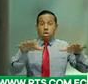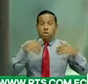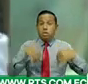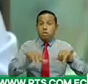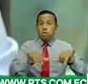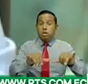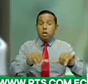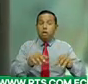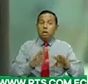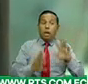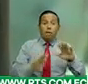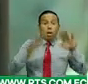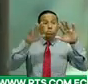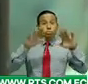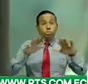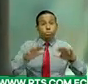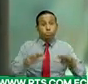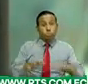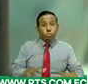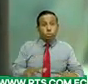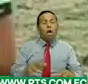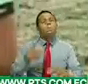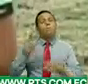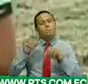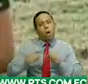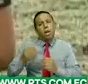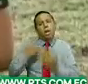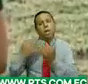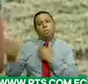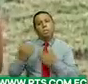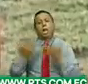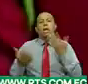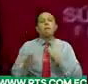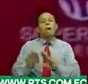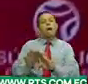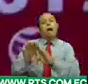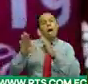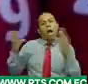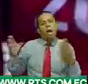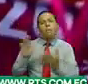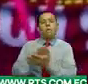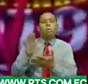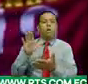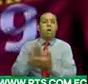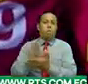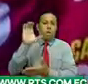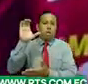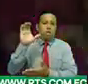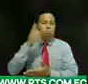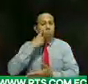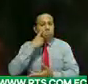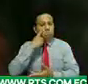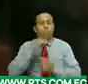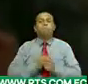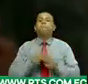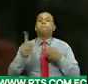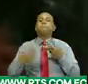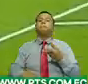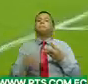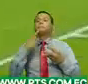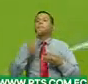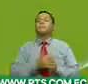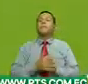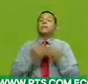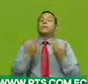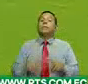cambian, podríamos decidir la fecha de los retornos. En el campo deportivo se aprobó para este 12 de febrero el inicio de la Liga Amateur Femenina.